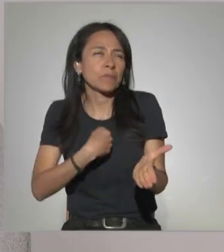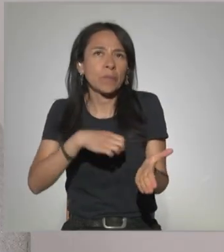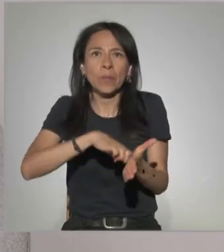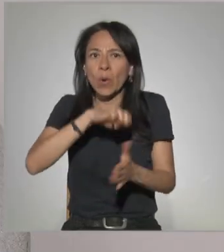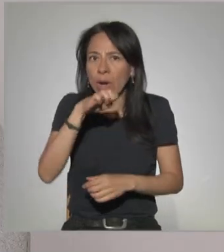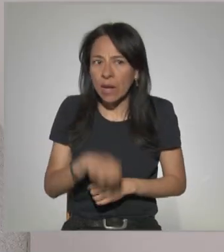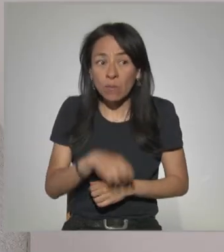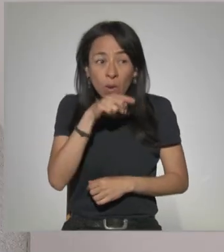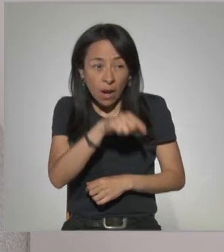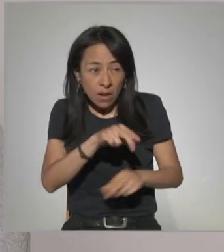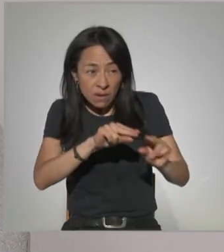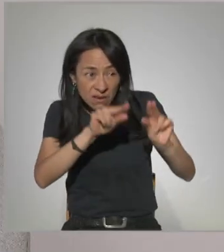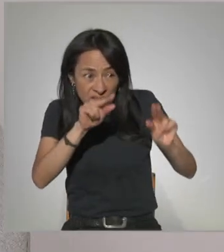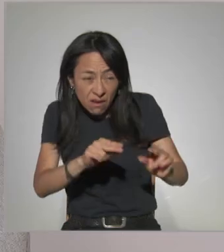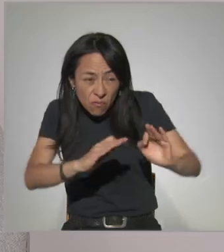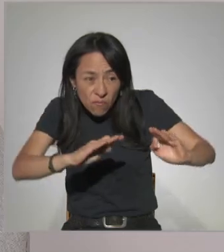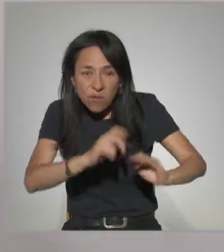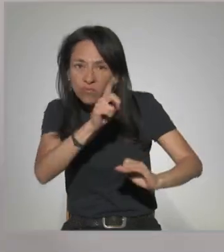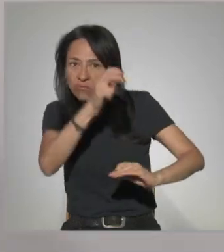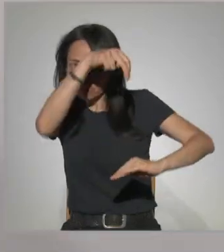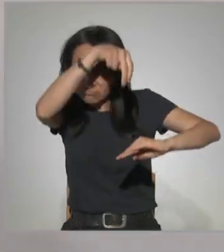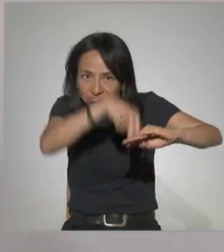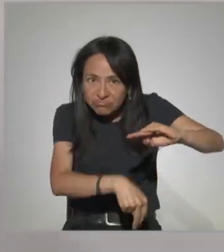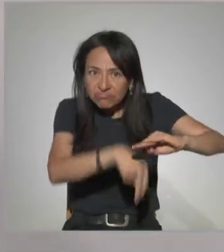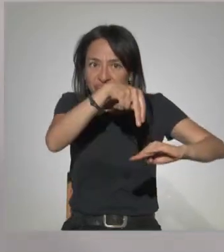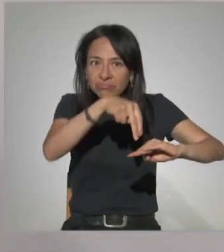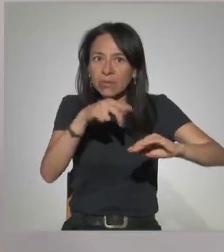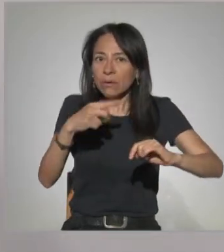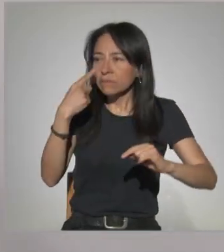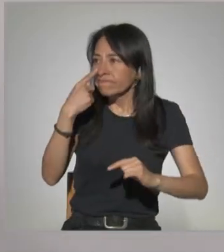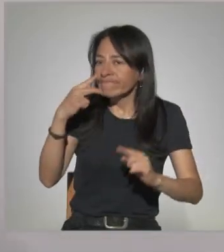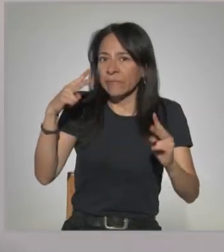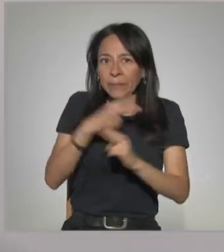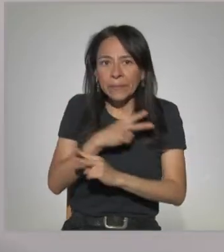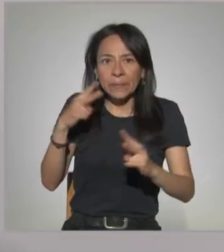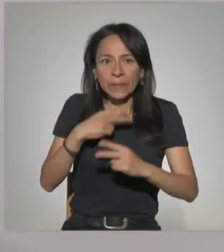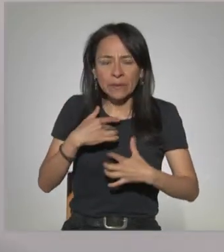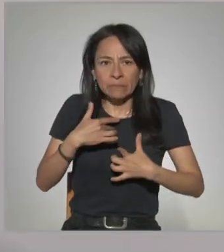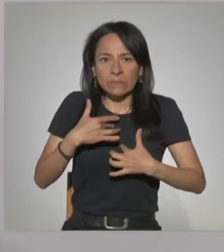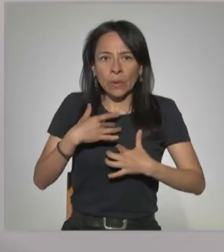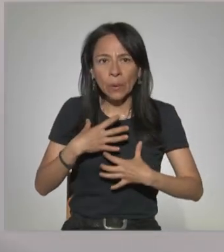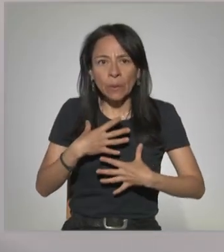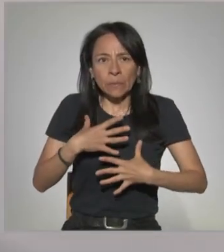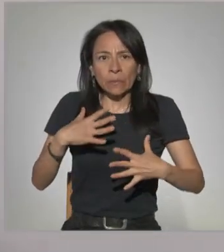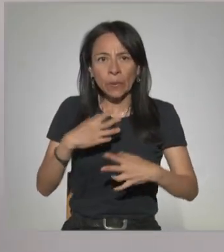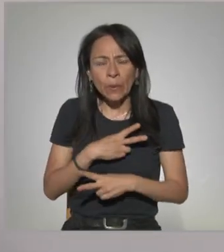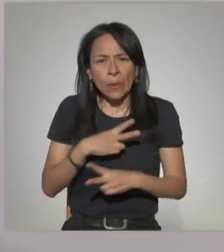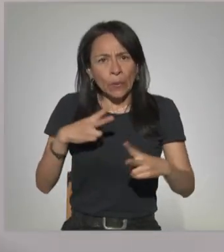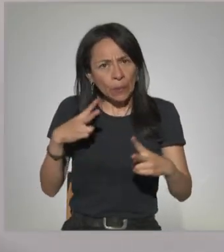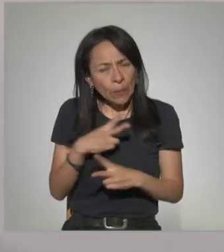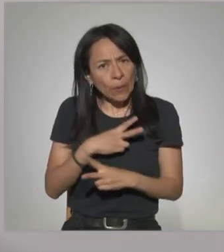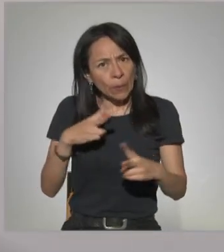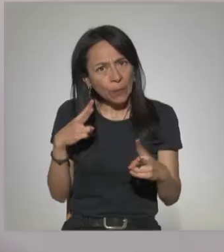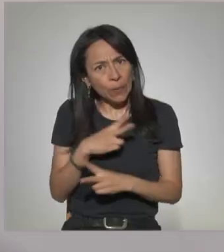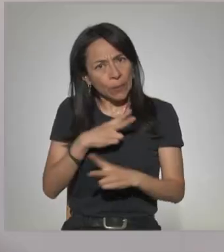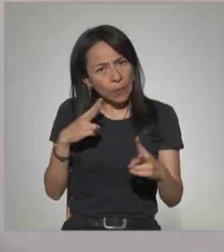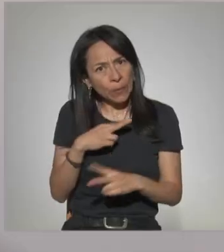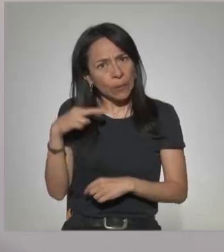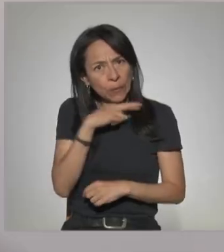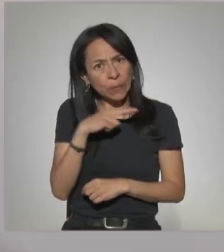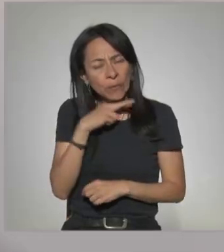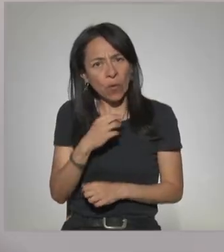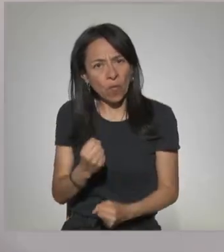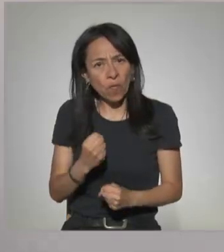ejemplo, respiración hiperventilada, muy intensa, o hacer